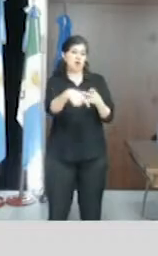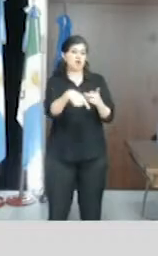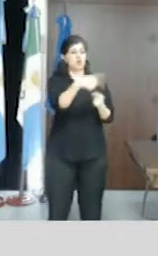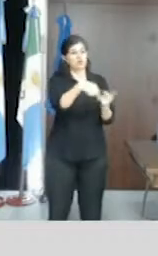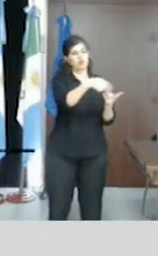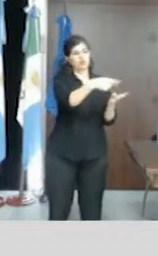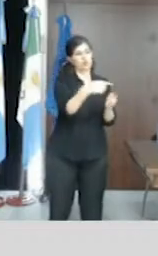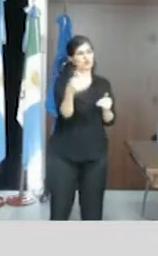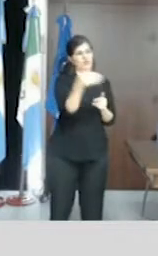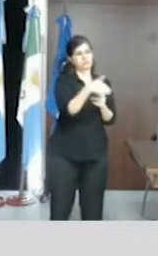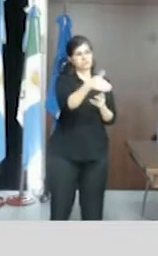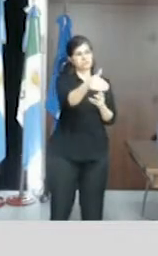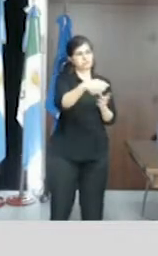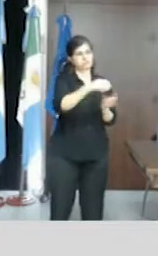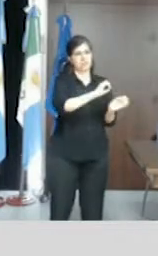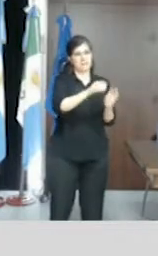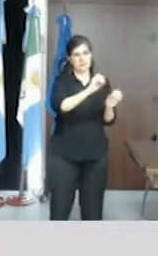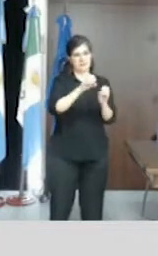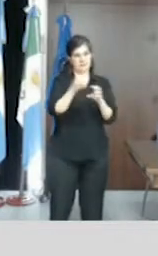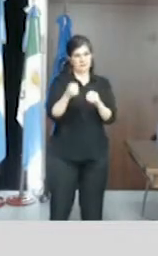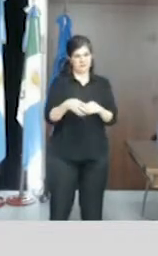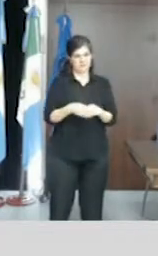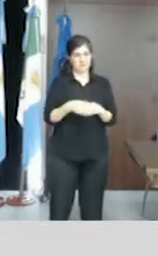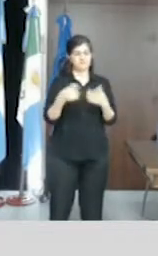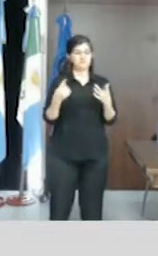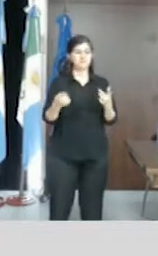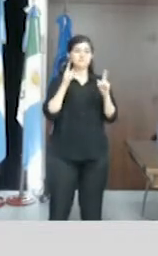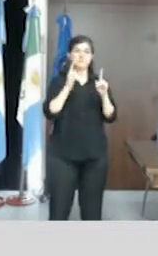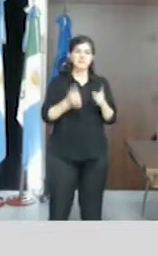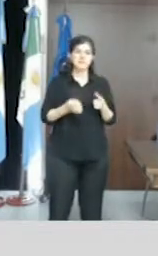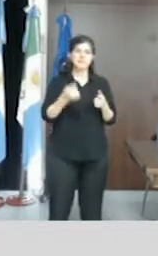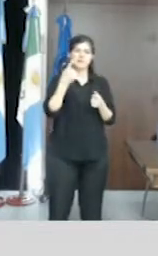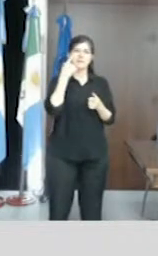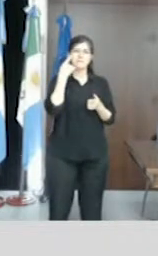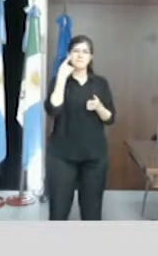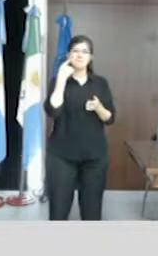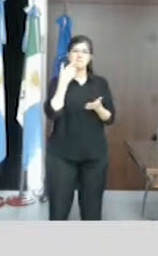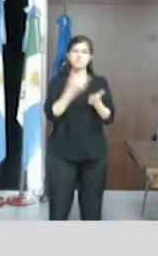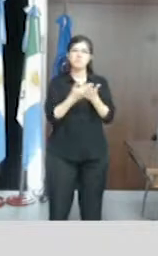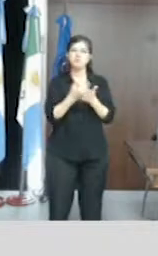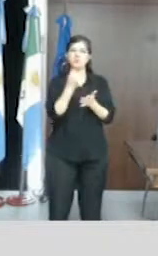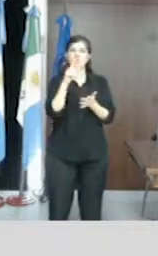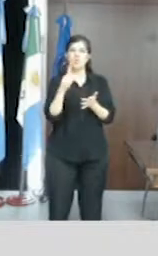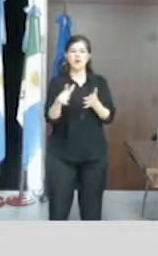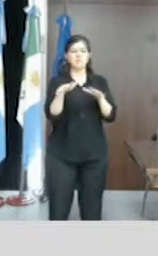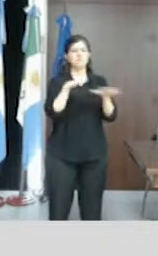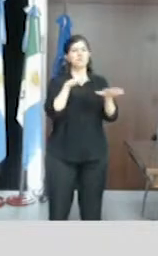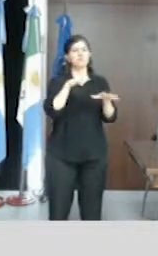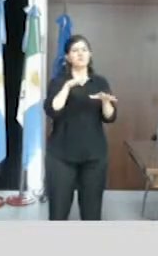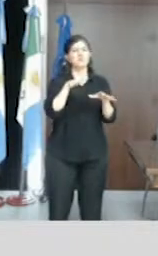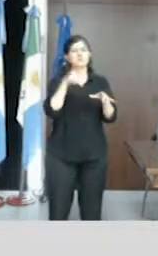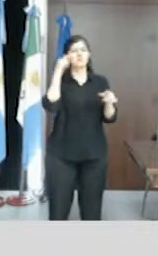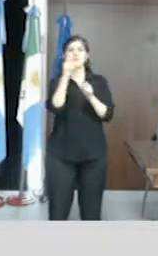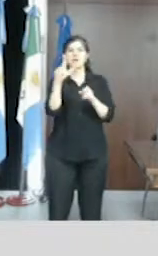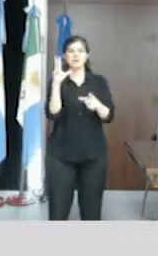Entonces, lo que les planteo es que pensemos en el del movimiento hacia la inclusión. Y fíjense de que en